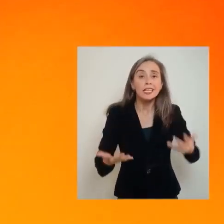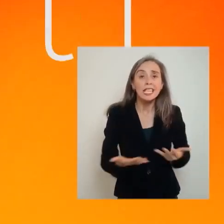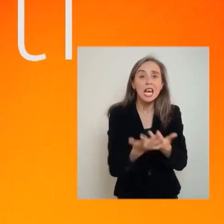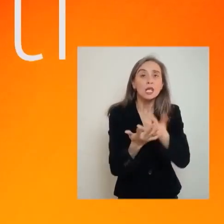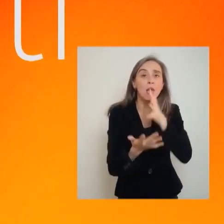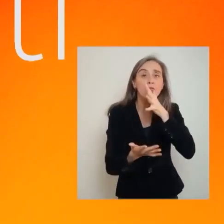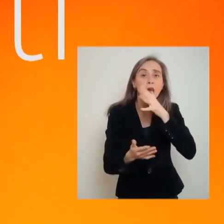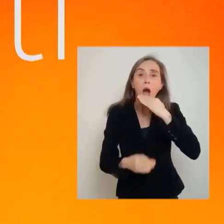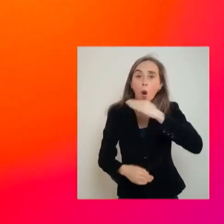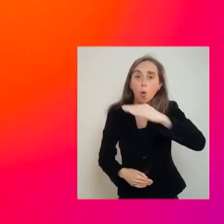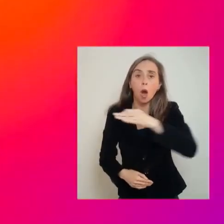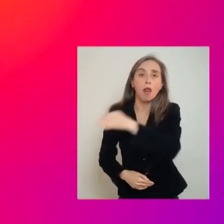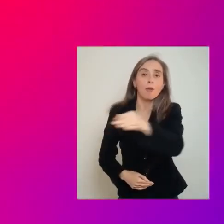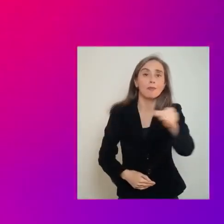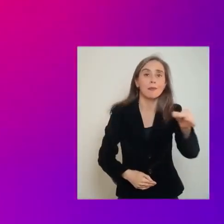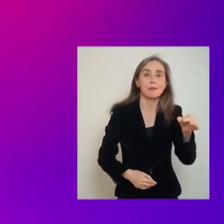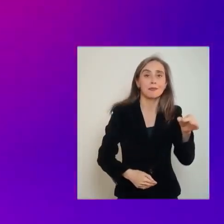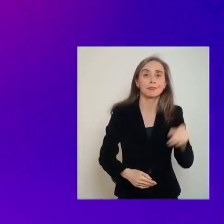rurales.